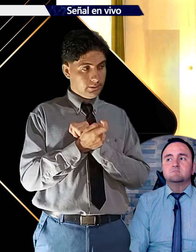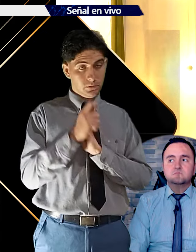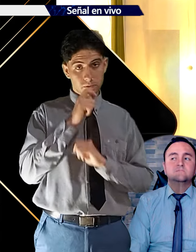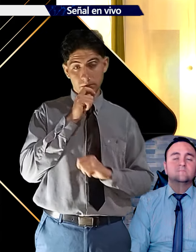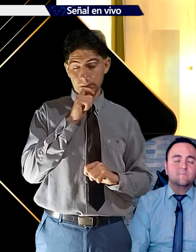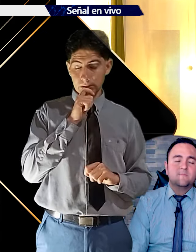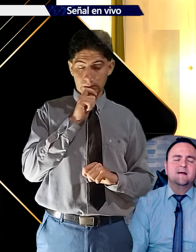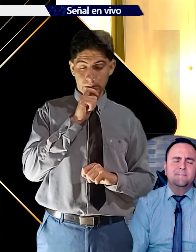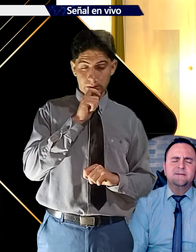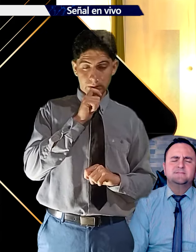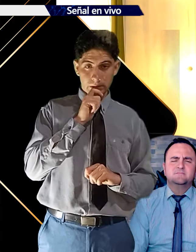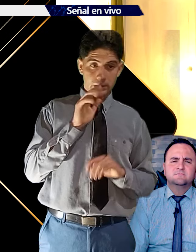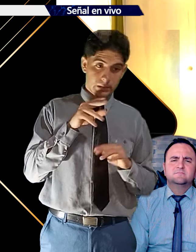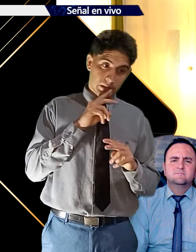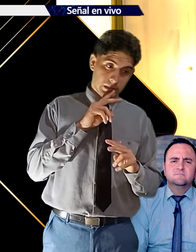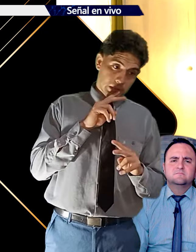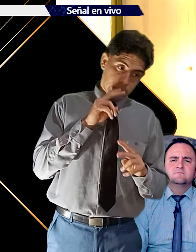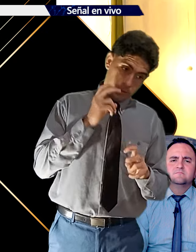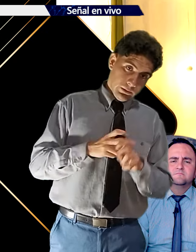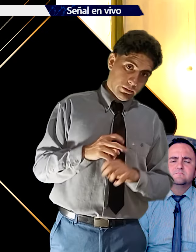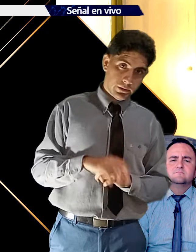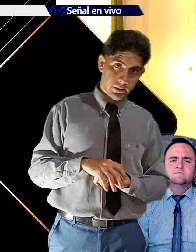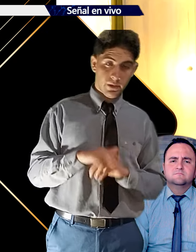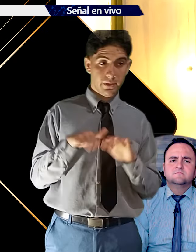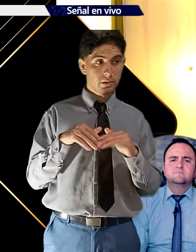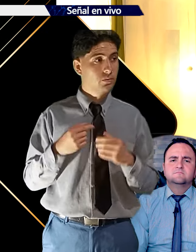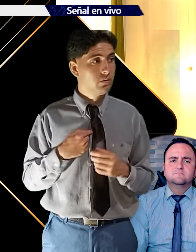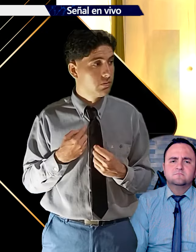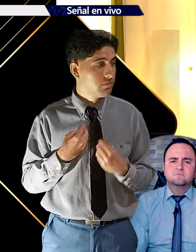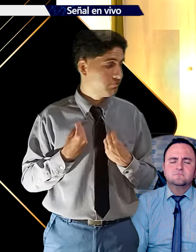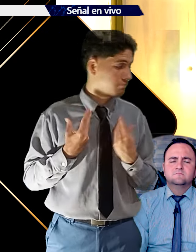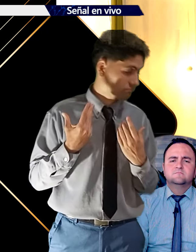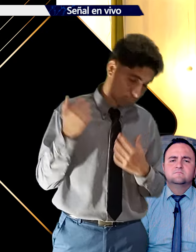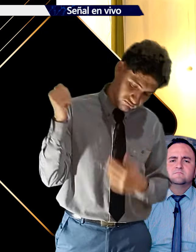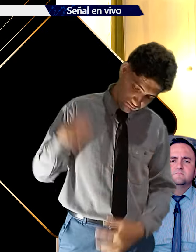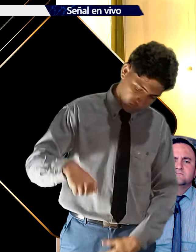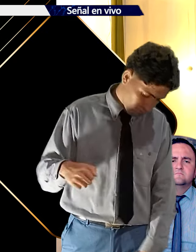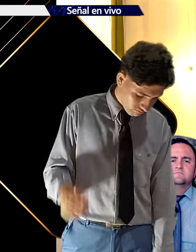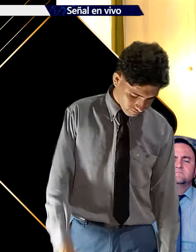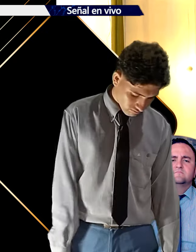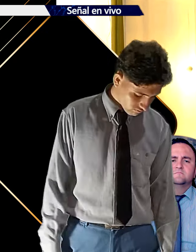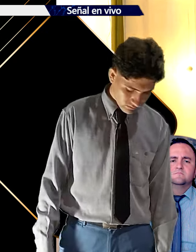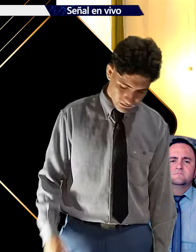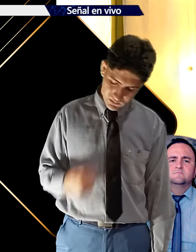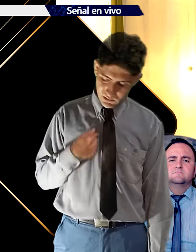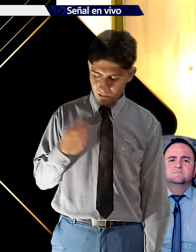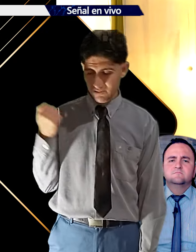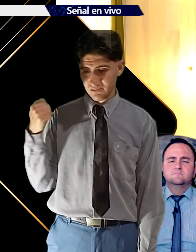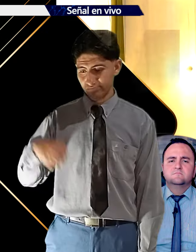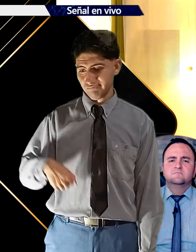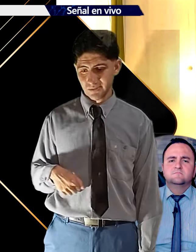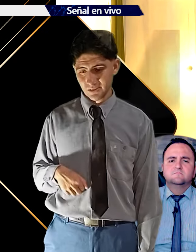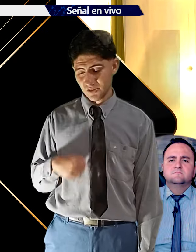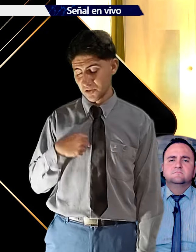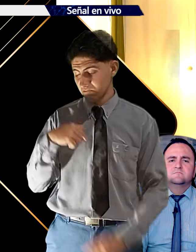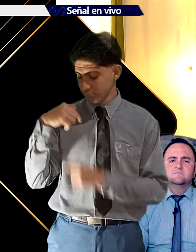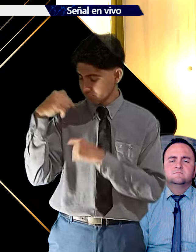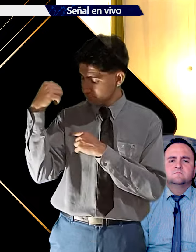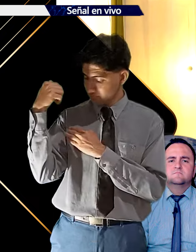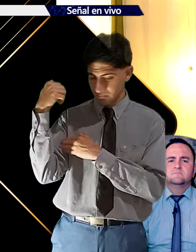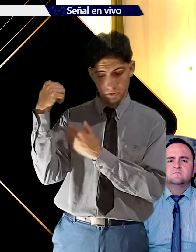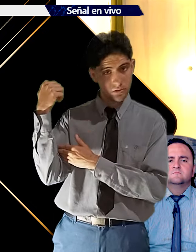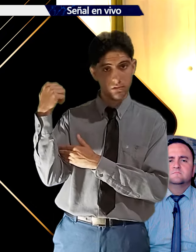cambios, porque toda nueva vida trae dolor, y hacer cambios no es fácil. Y tal vez ya te enseñaste a vivir una vida de derrota, de fracaso, y